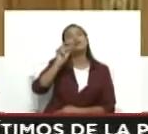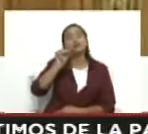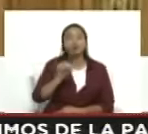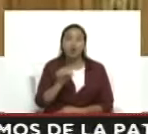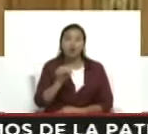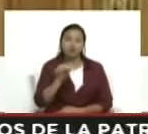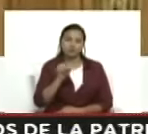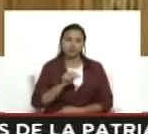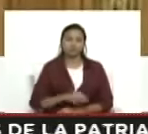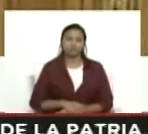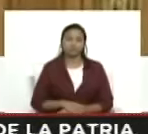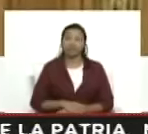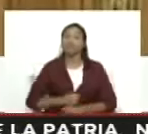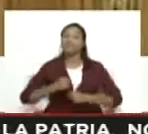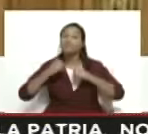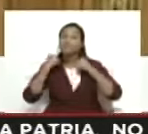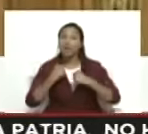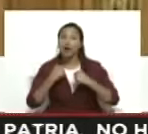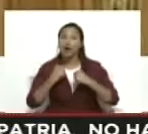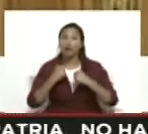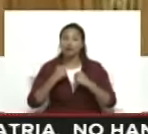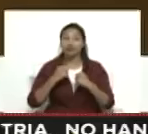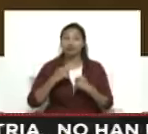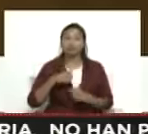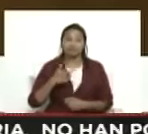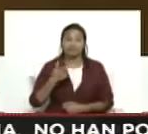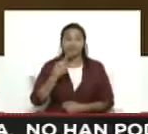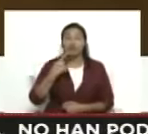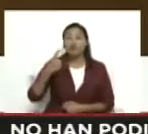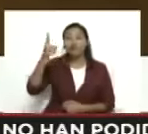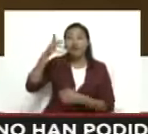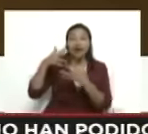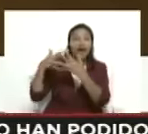pero extrema a lo que dijeran allá en el norte.